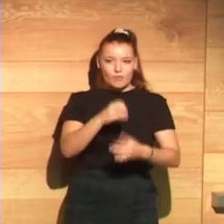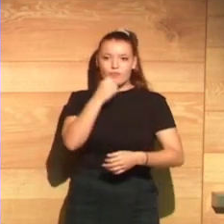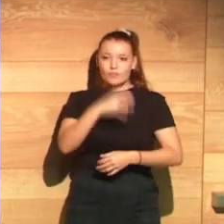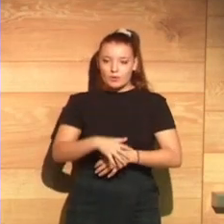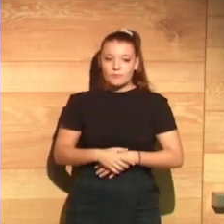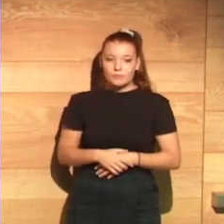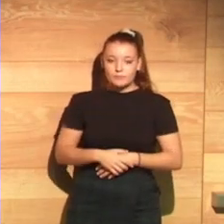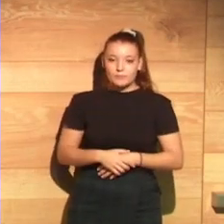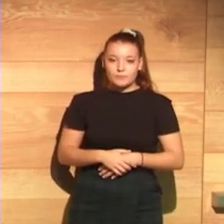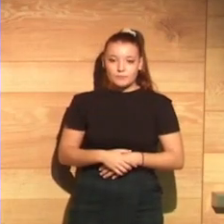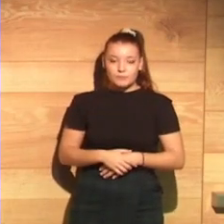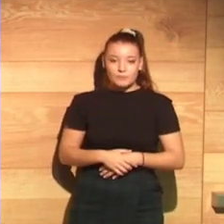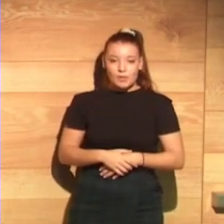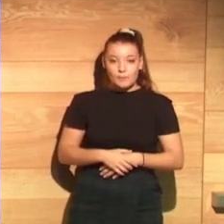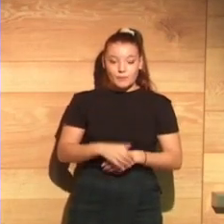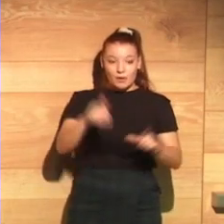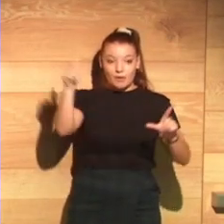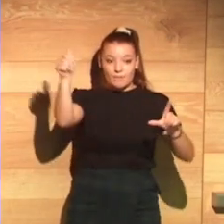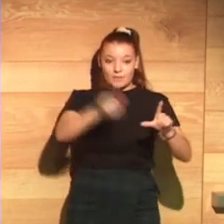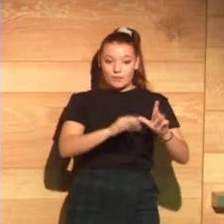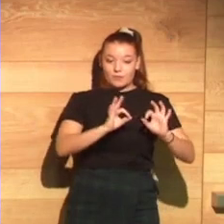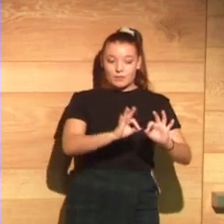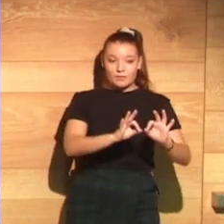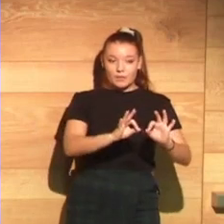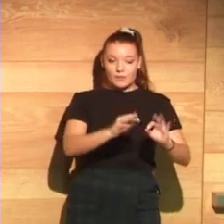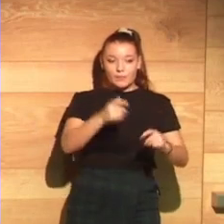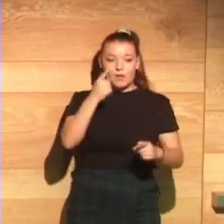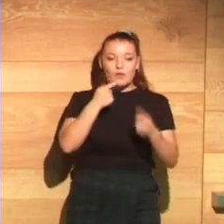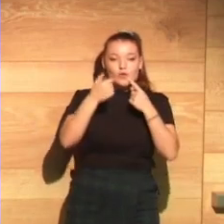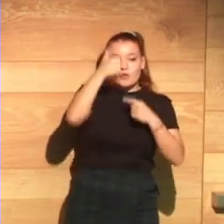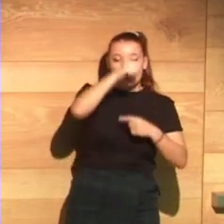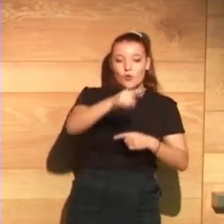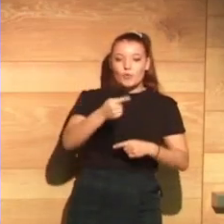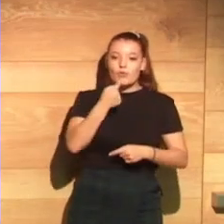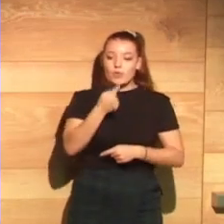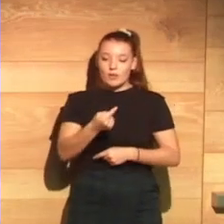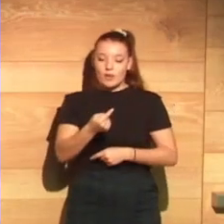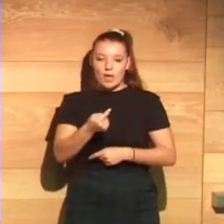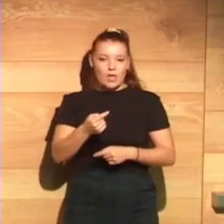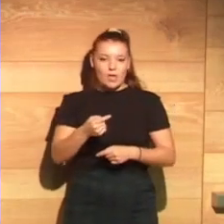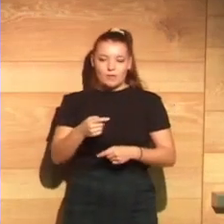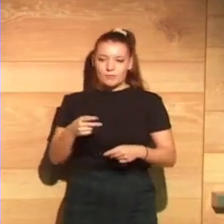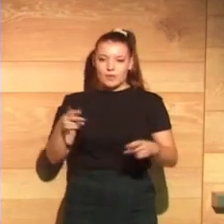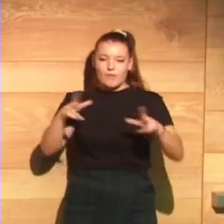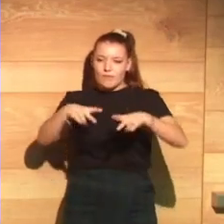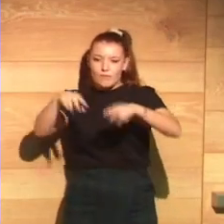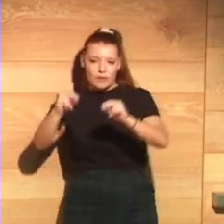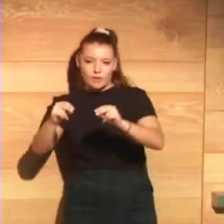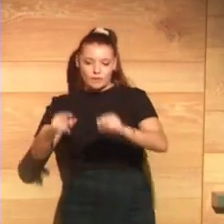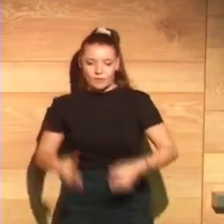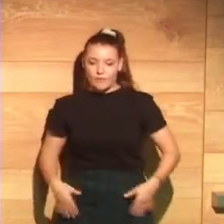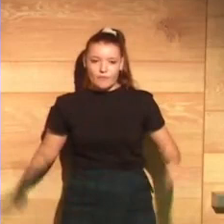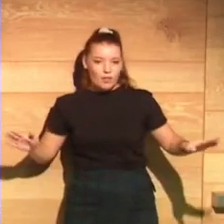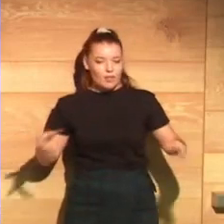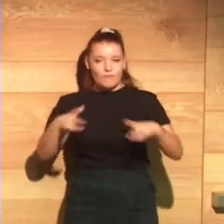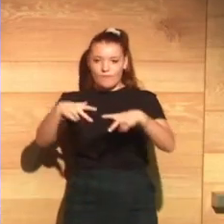de la tentación vive arriba, que iba su pareja a decir que, por favor, o sea, que se acabó eso de estar allí con la falda y el